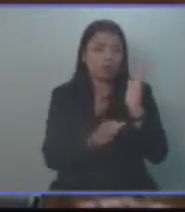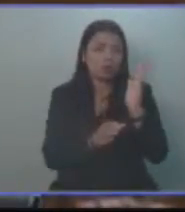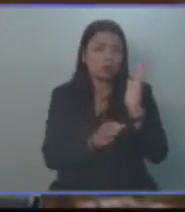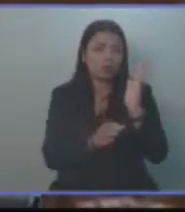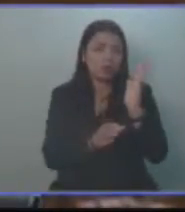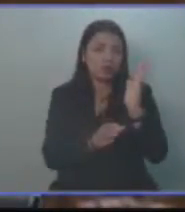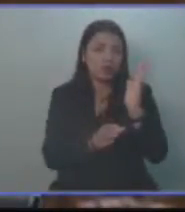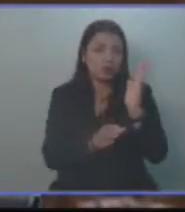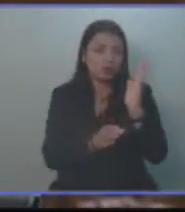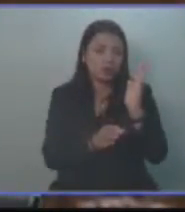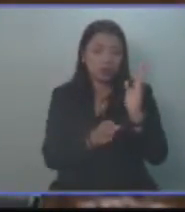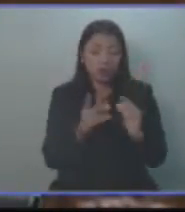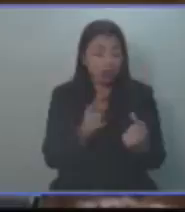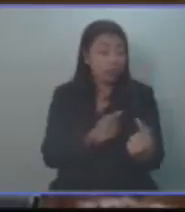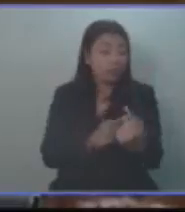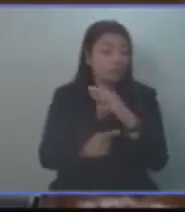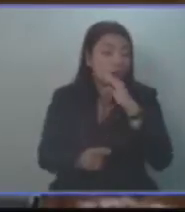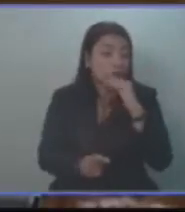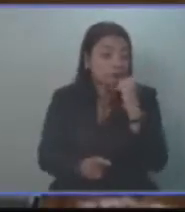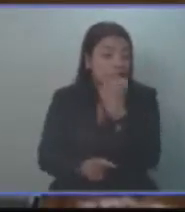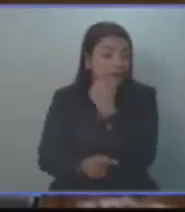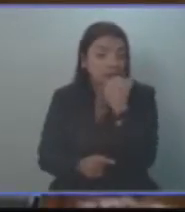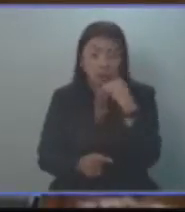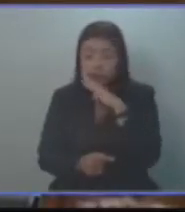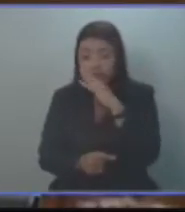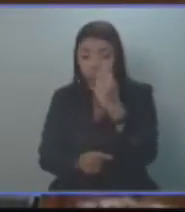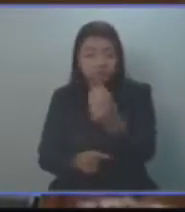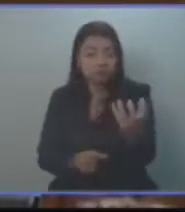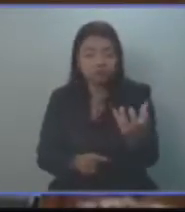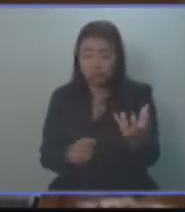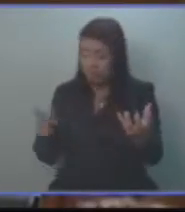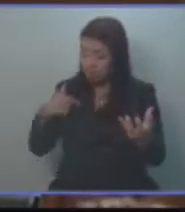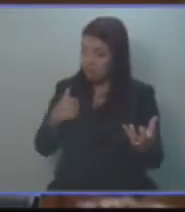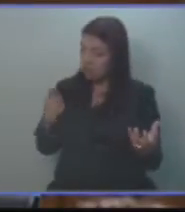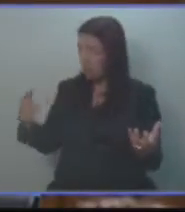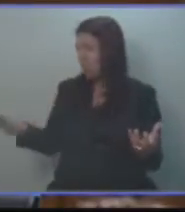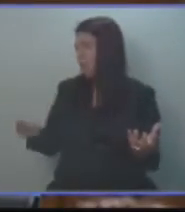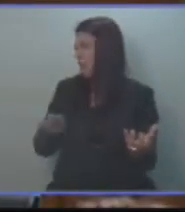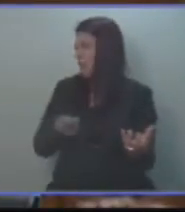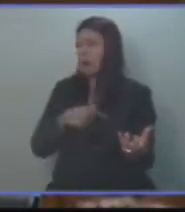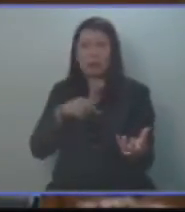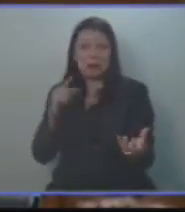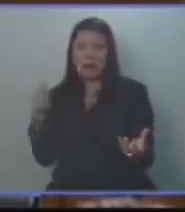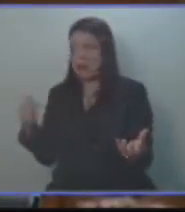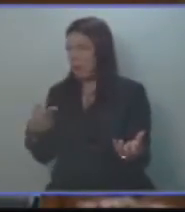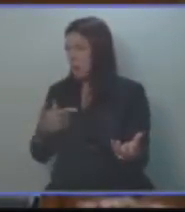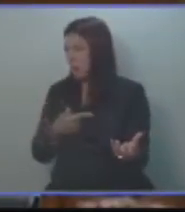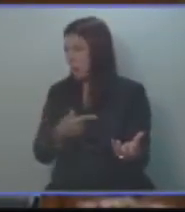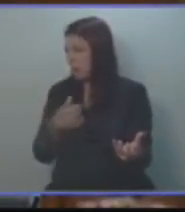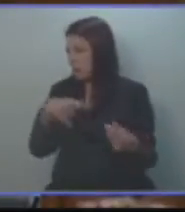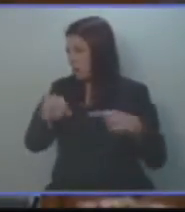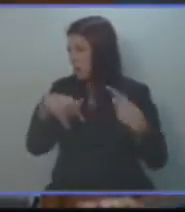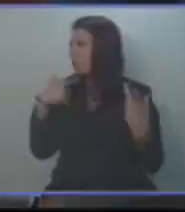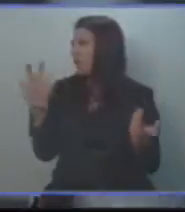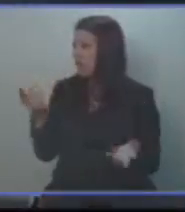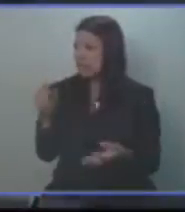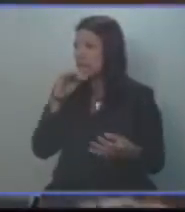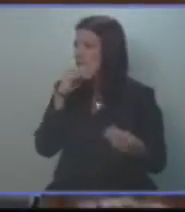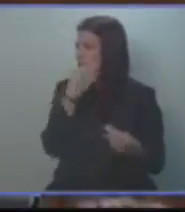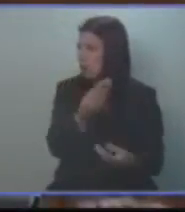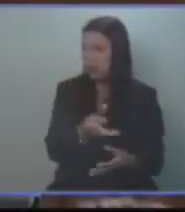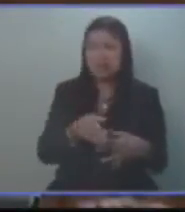criticar frente a los pacientes y personal los cuidados médicos que el enfermo haya recibido, así como